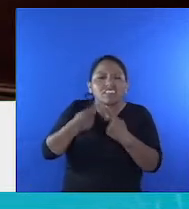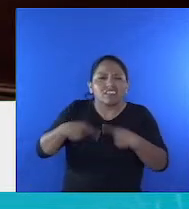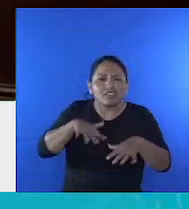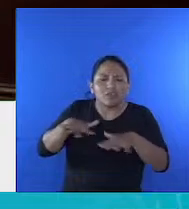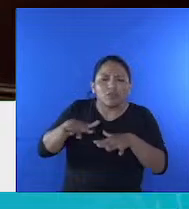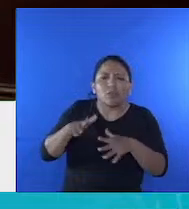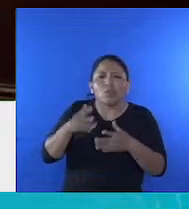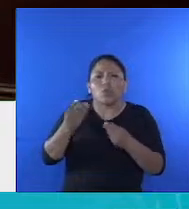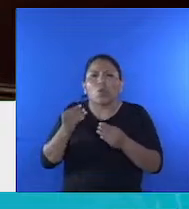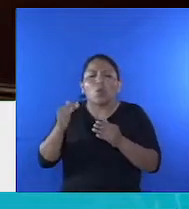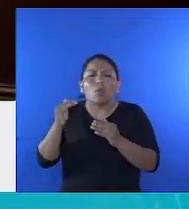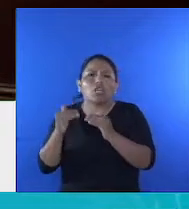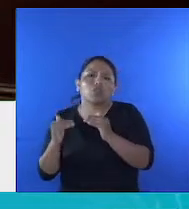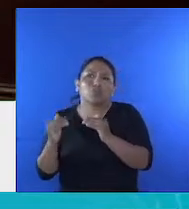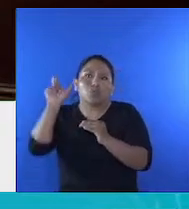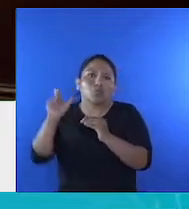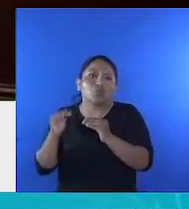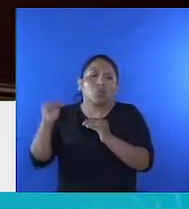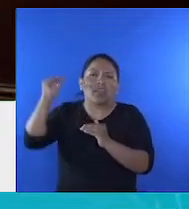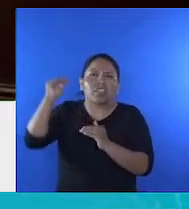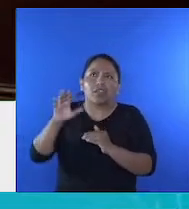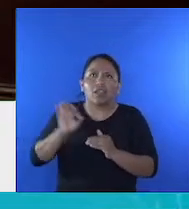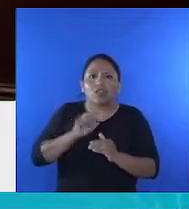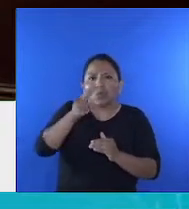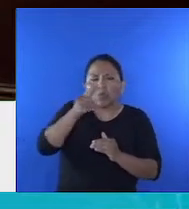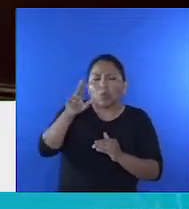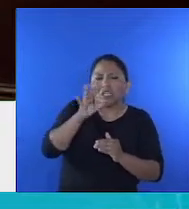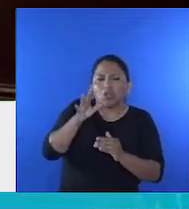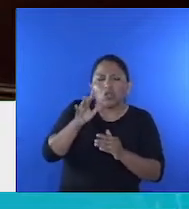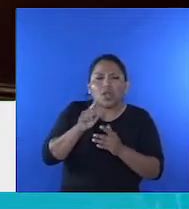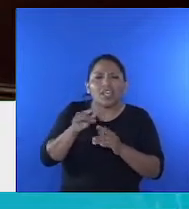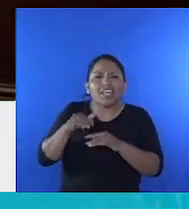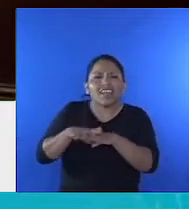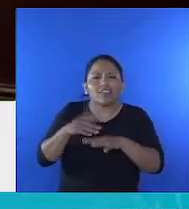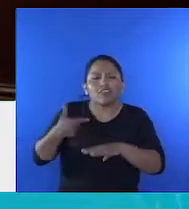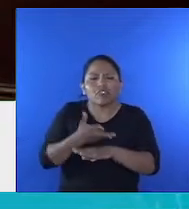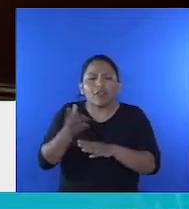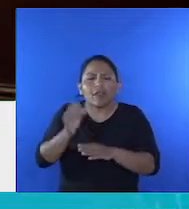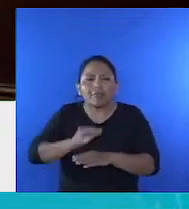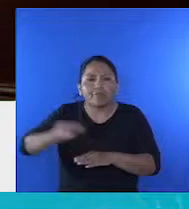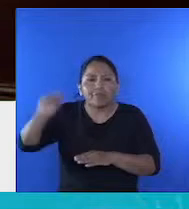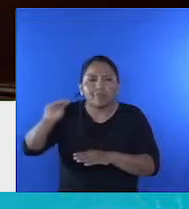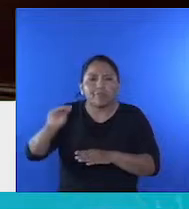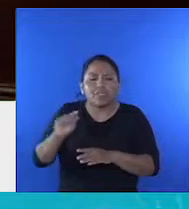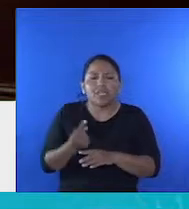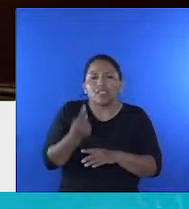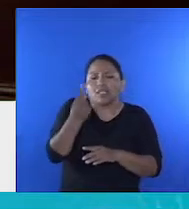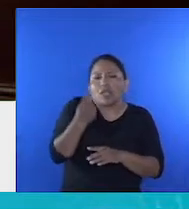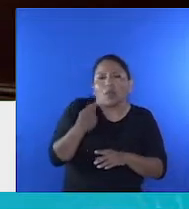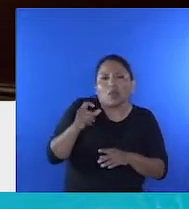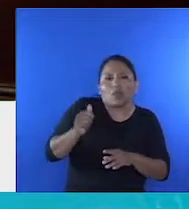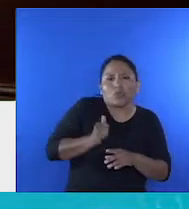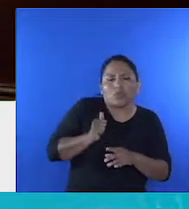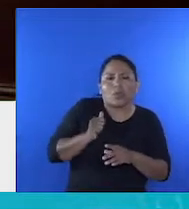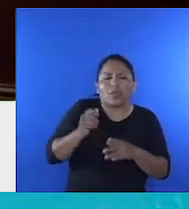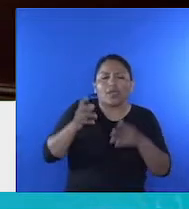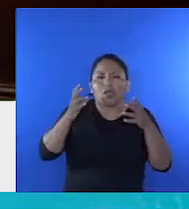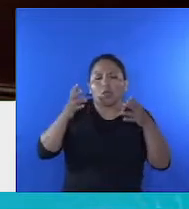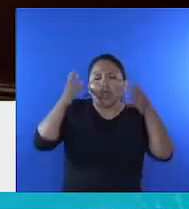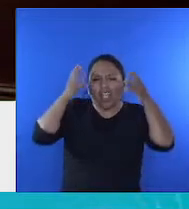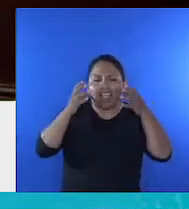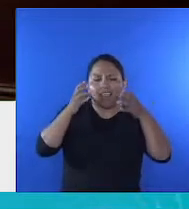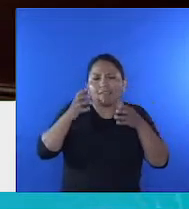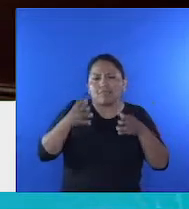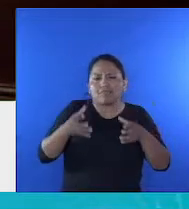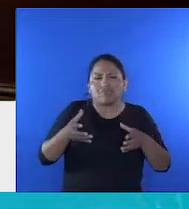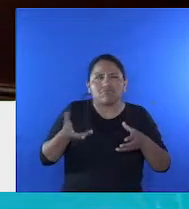veces cuadros superiores del ejército, en el año incluso 2014, habían publicado en redes sociales que tenían a un soldado conscripto con la cabeza metida en un